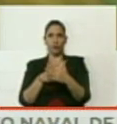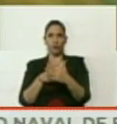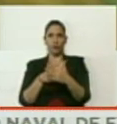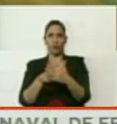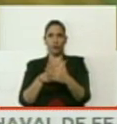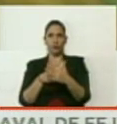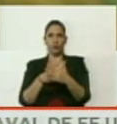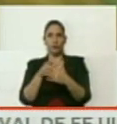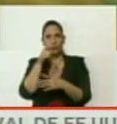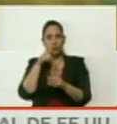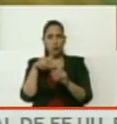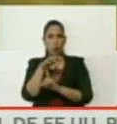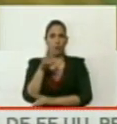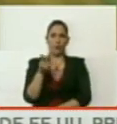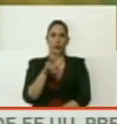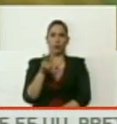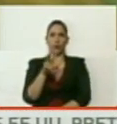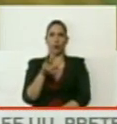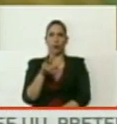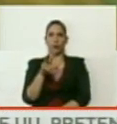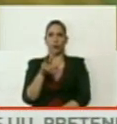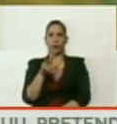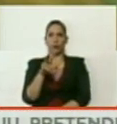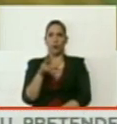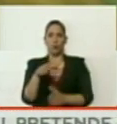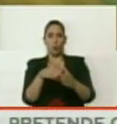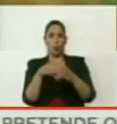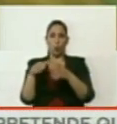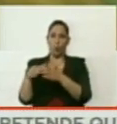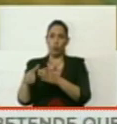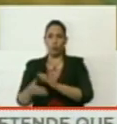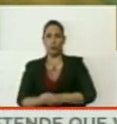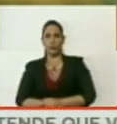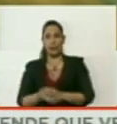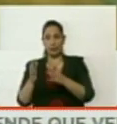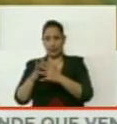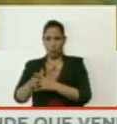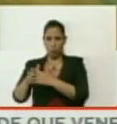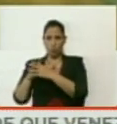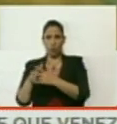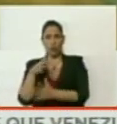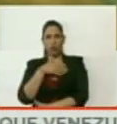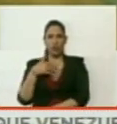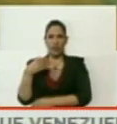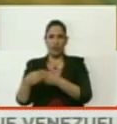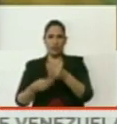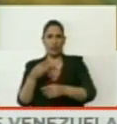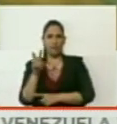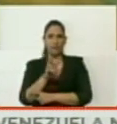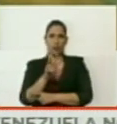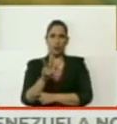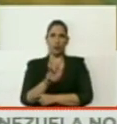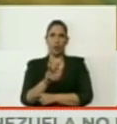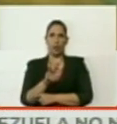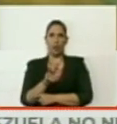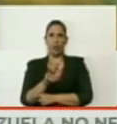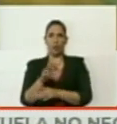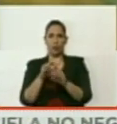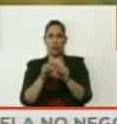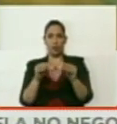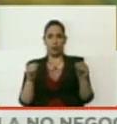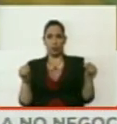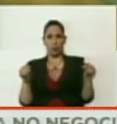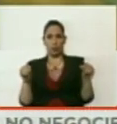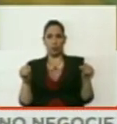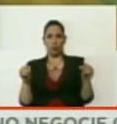el pueblo venezolano en su conjunto. Estados Unidos está tratando de hacer de Venezuela el territorio